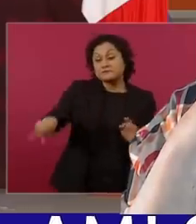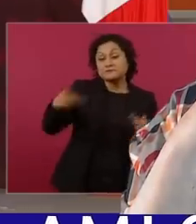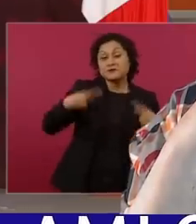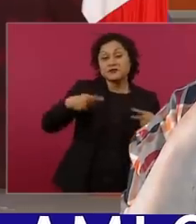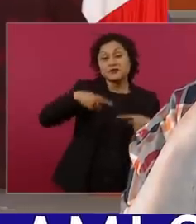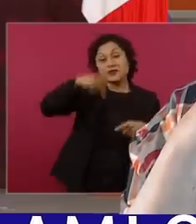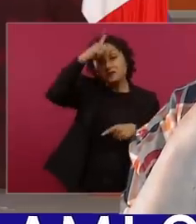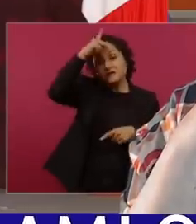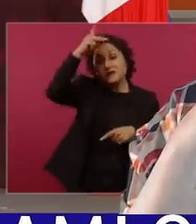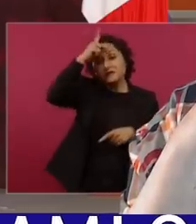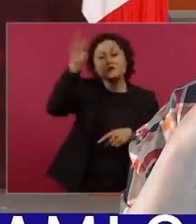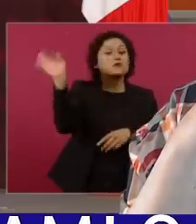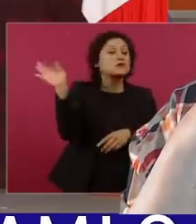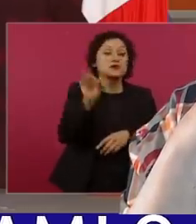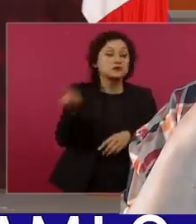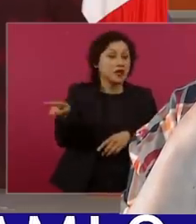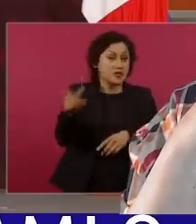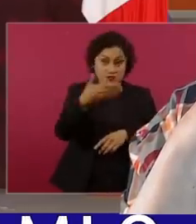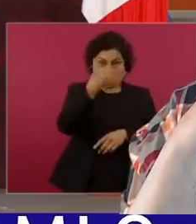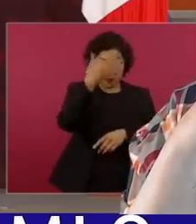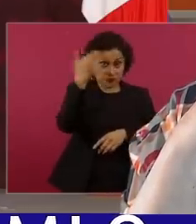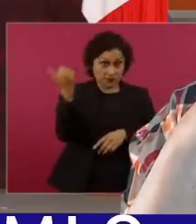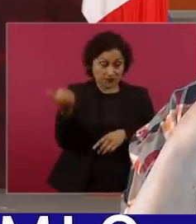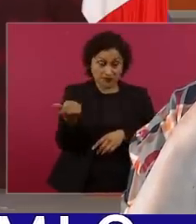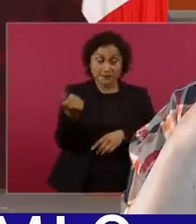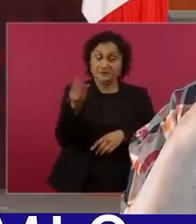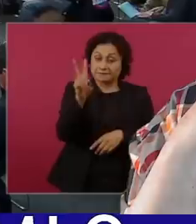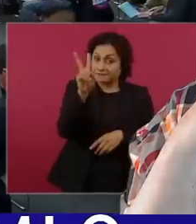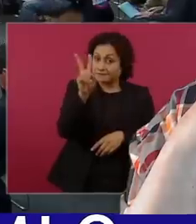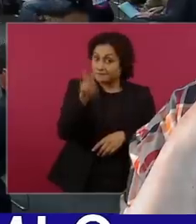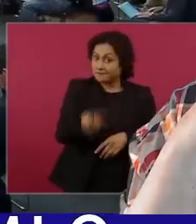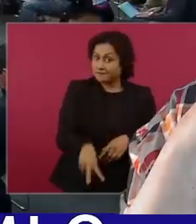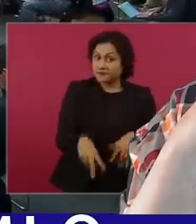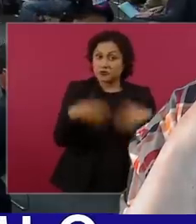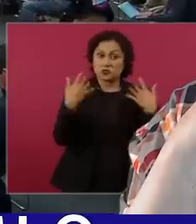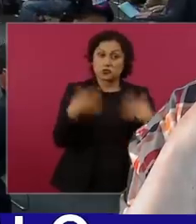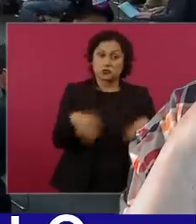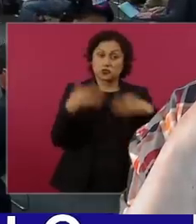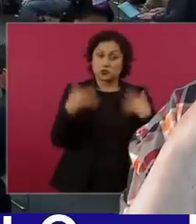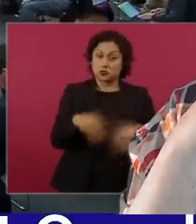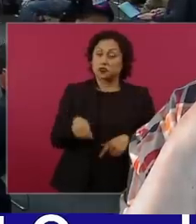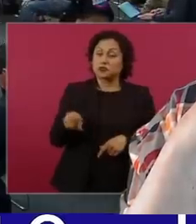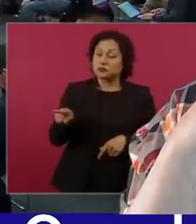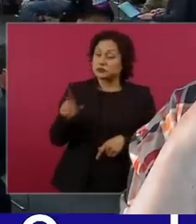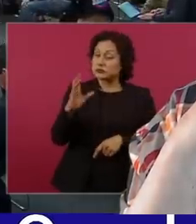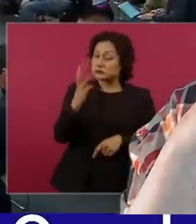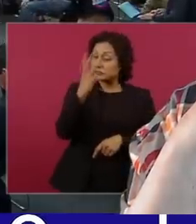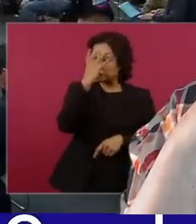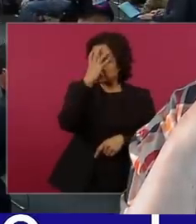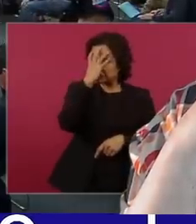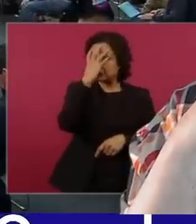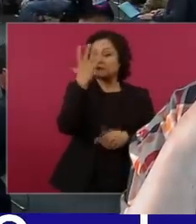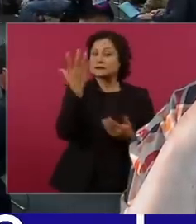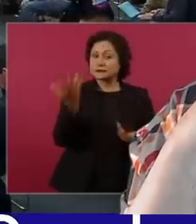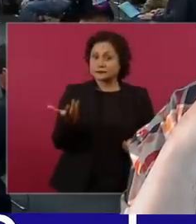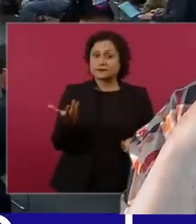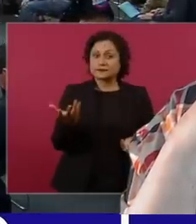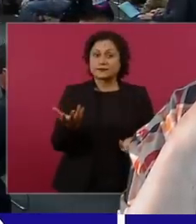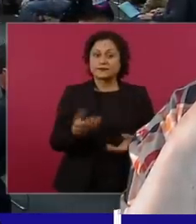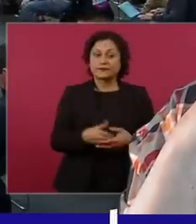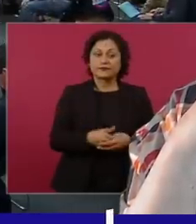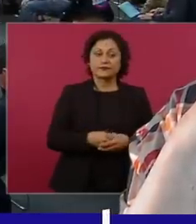Que hasta vergüenza les debe de producir. a los